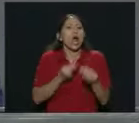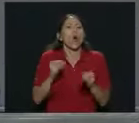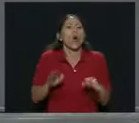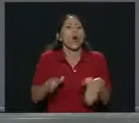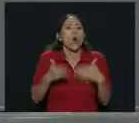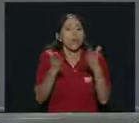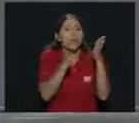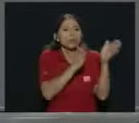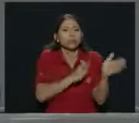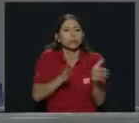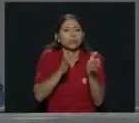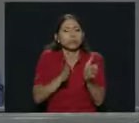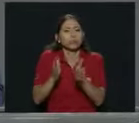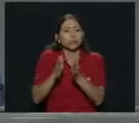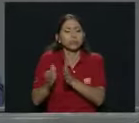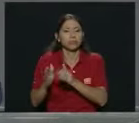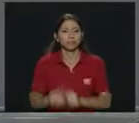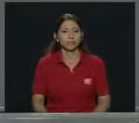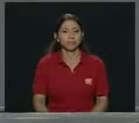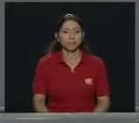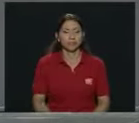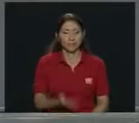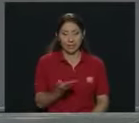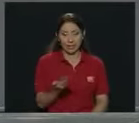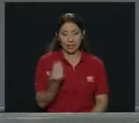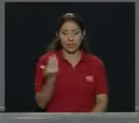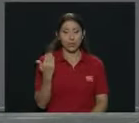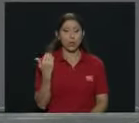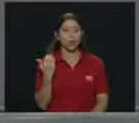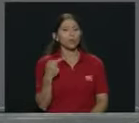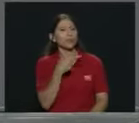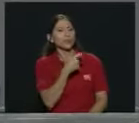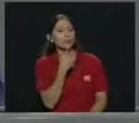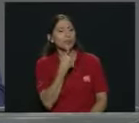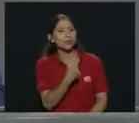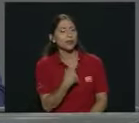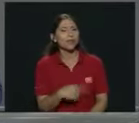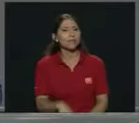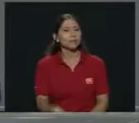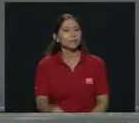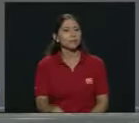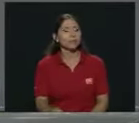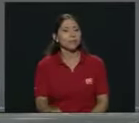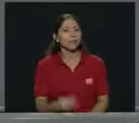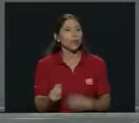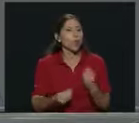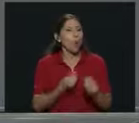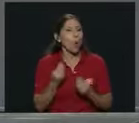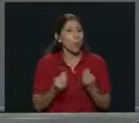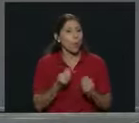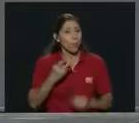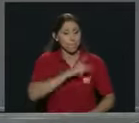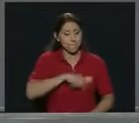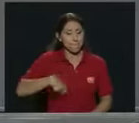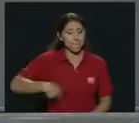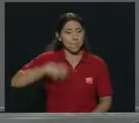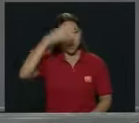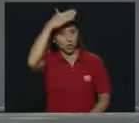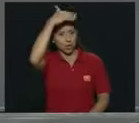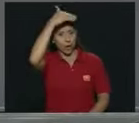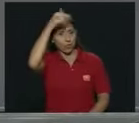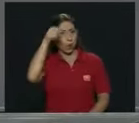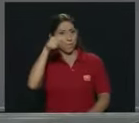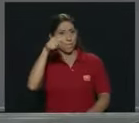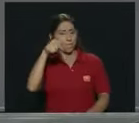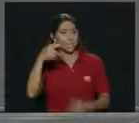conllevar. En el bloque anterior, Carlos, usted mencionaba cómo Donald Trump llega como presidente de los